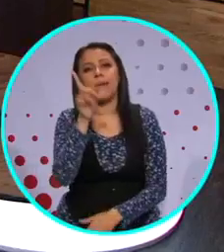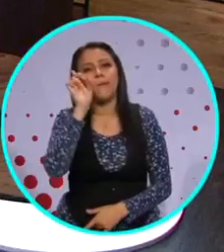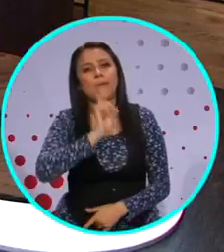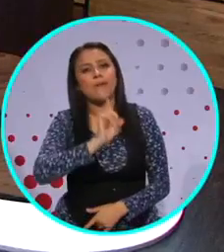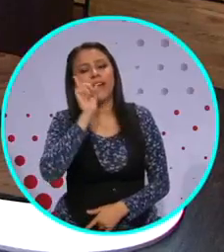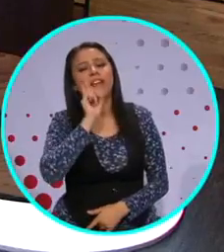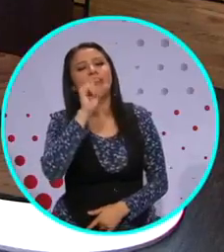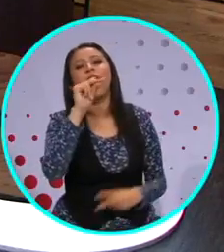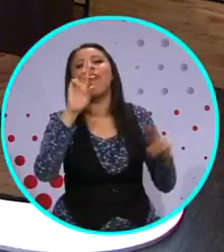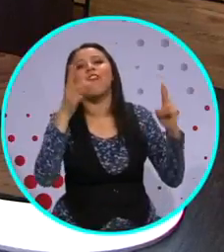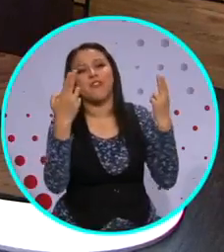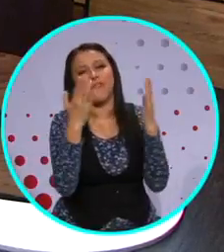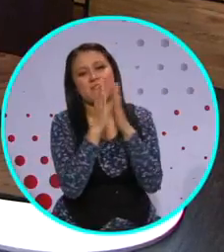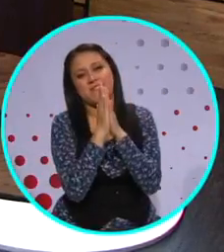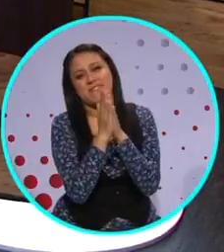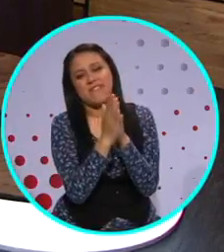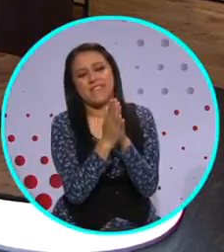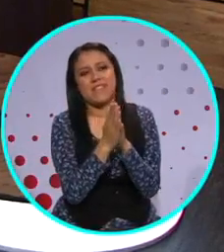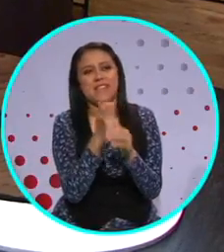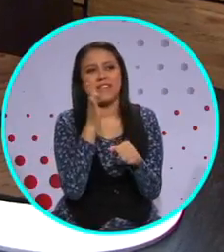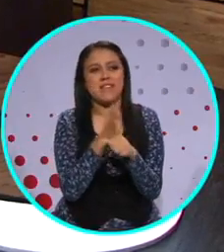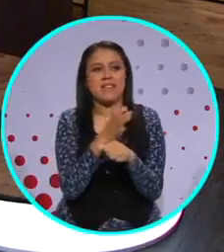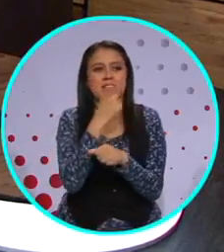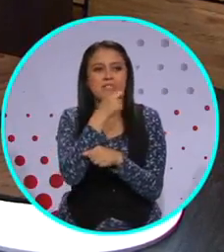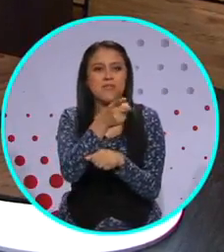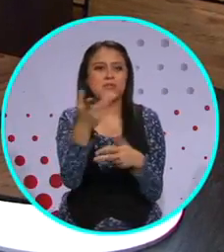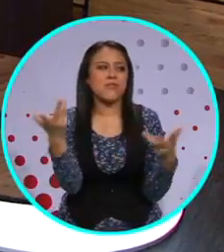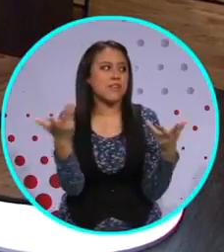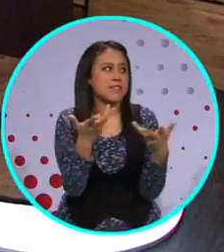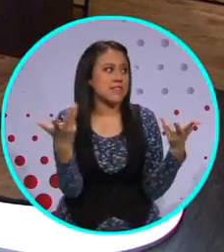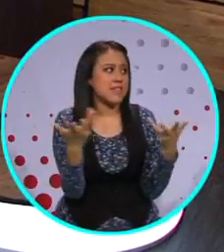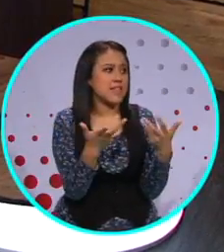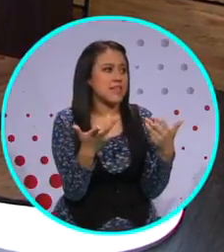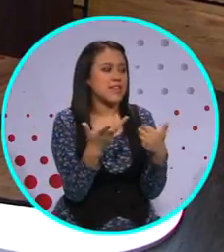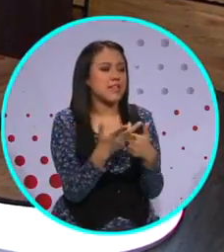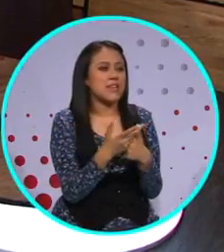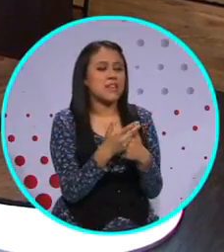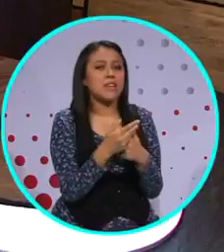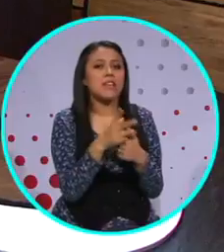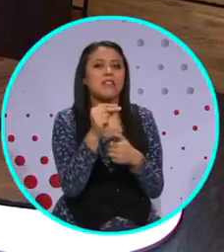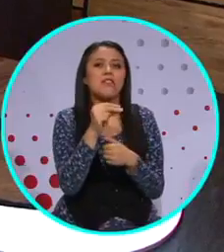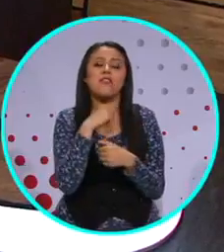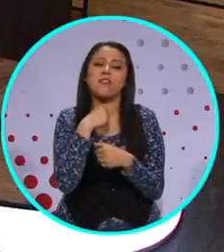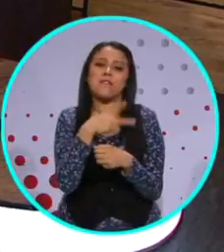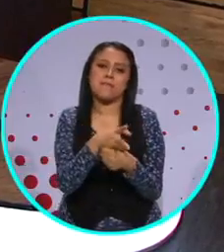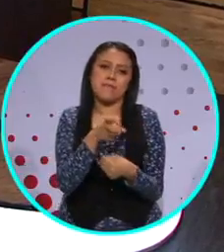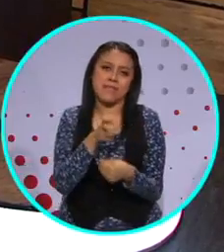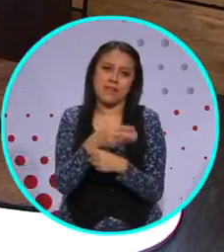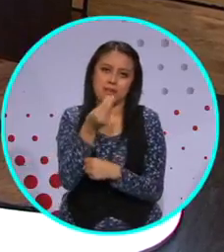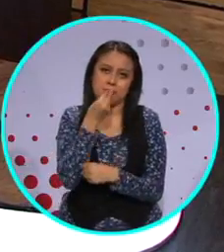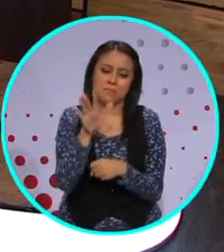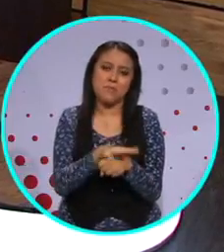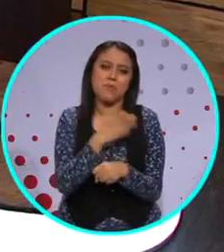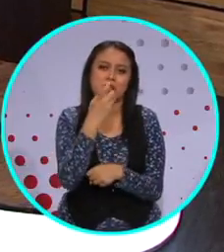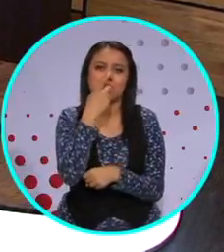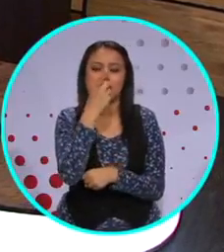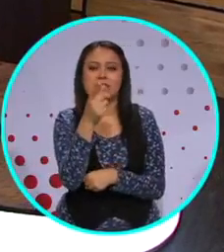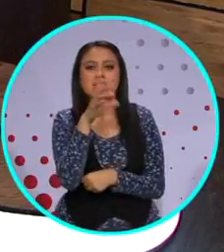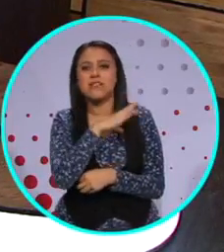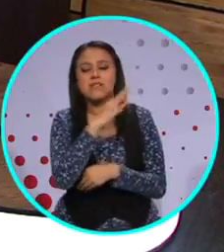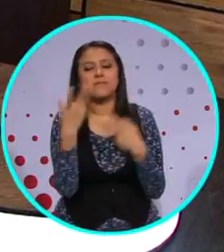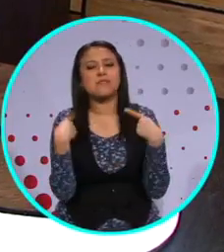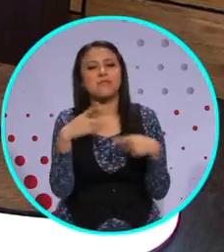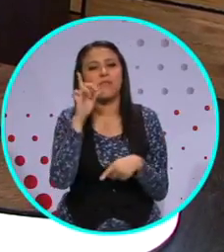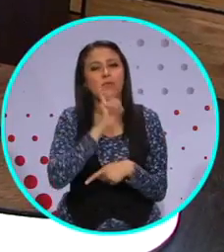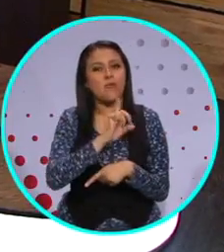reta tranquila le dijimos que si no lo hacía oscar no lo invitara con el día de hoy entonces tuvo que ponerse a chulear a todo el